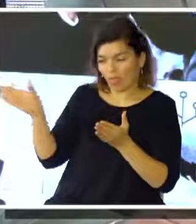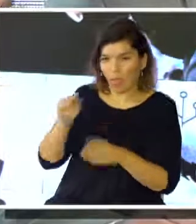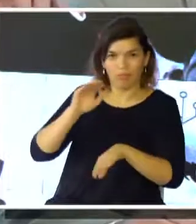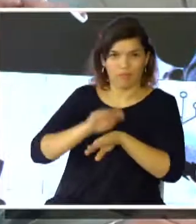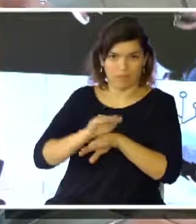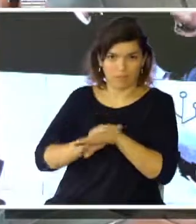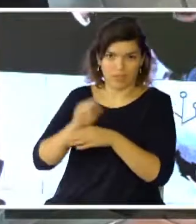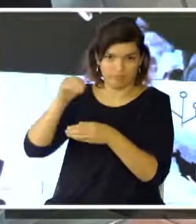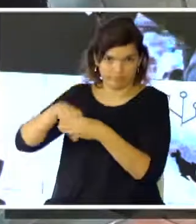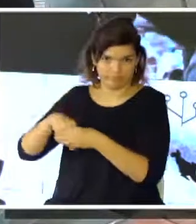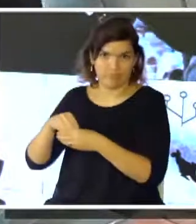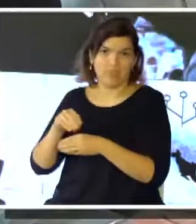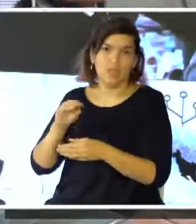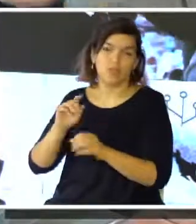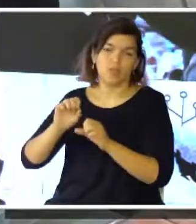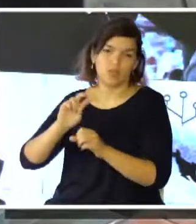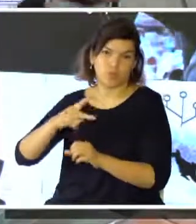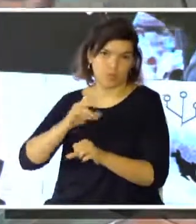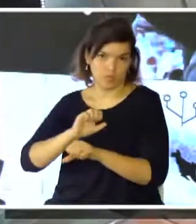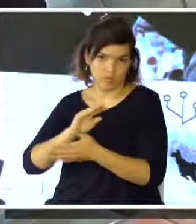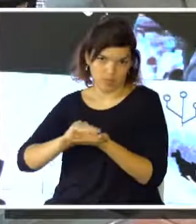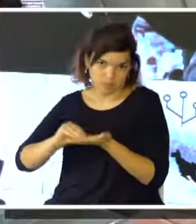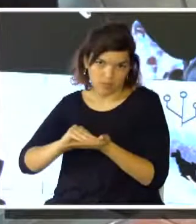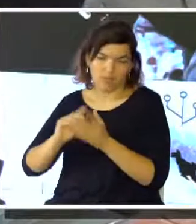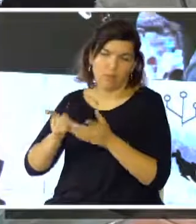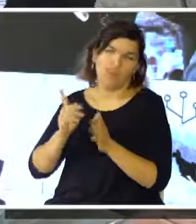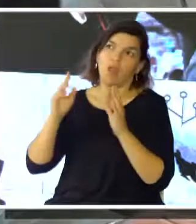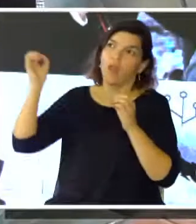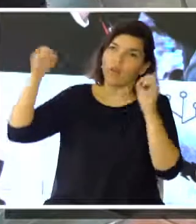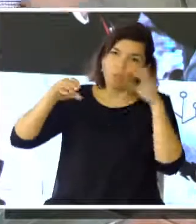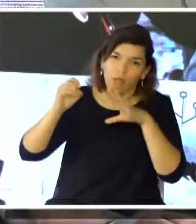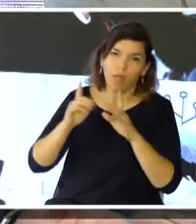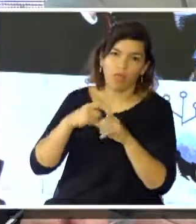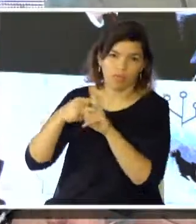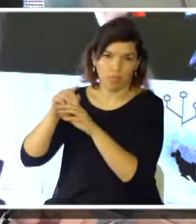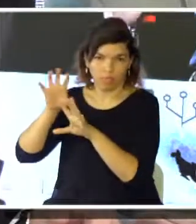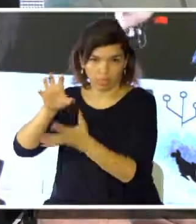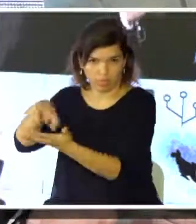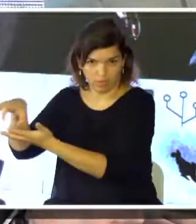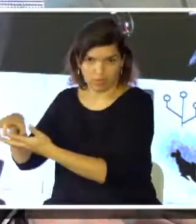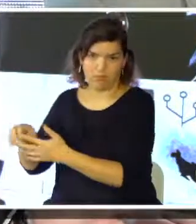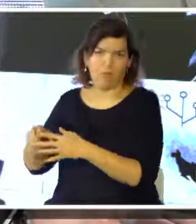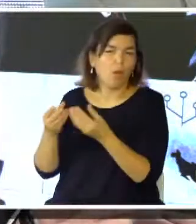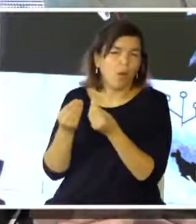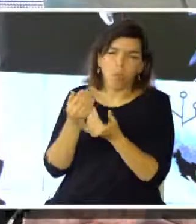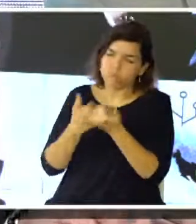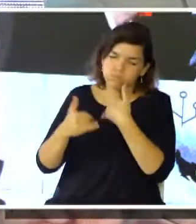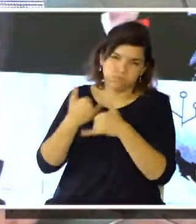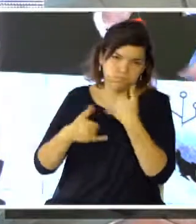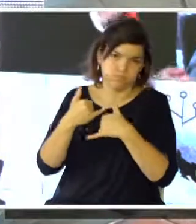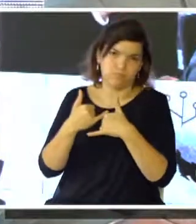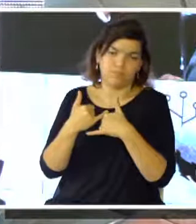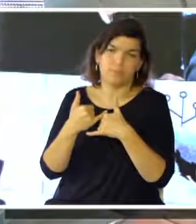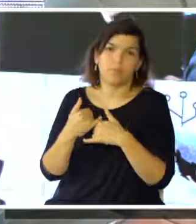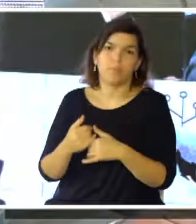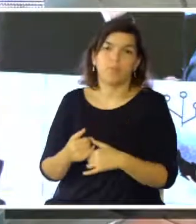algunas cositas más que tiene alumbrado espacios verdes cementerios es mucho lo que manejamos